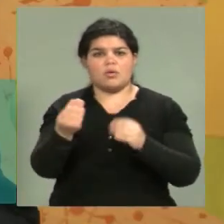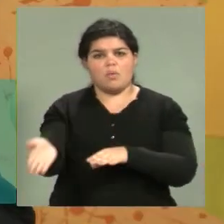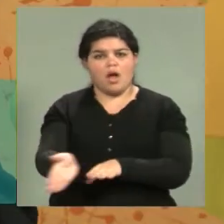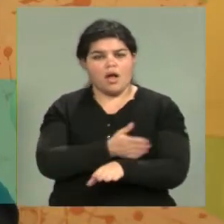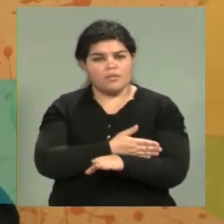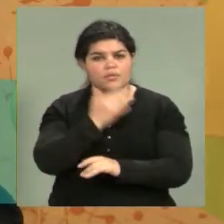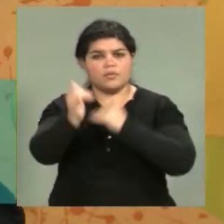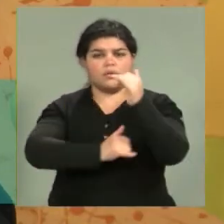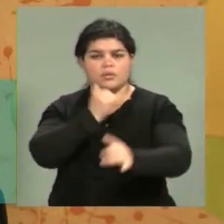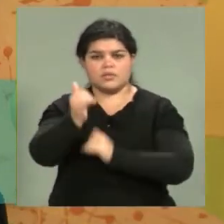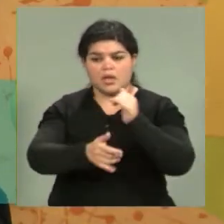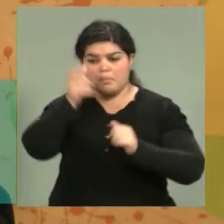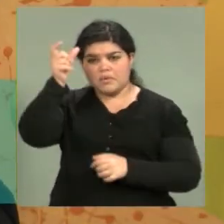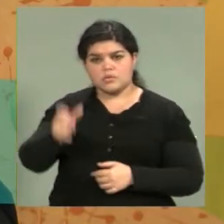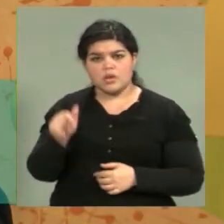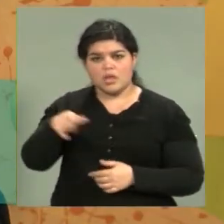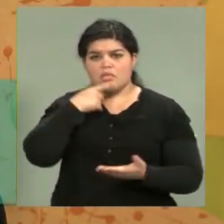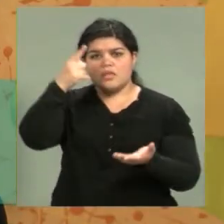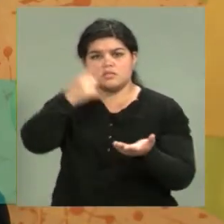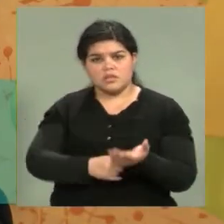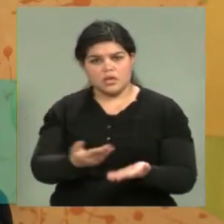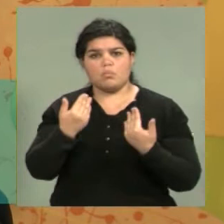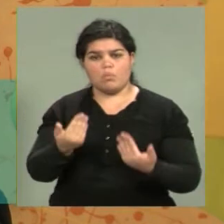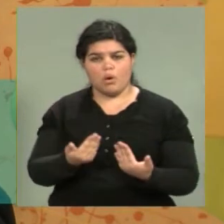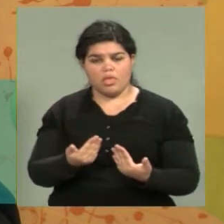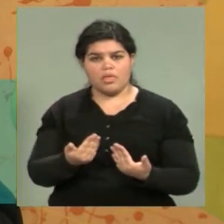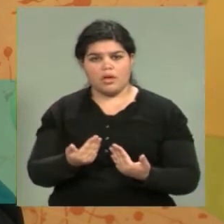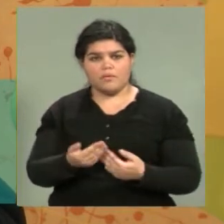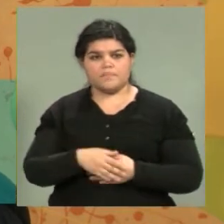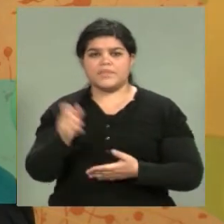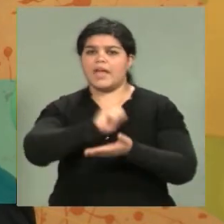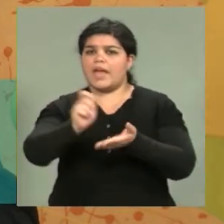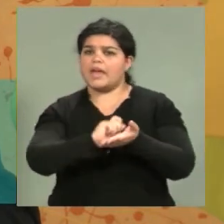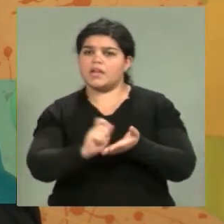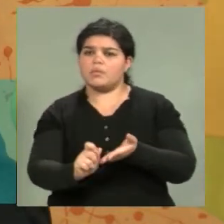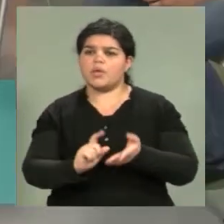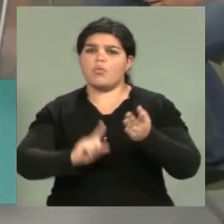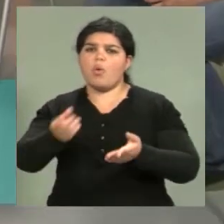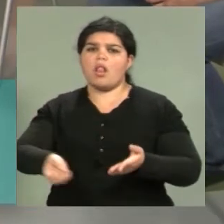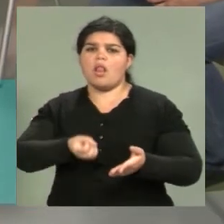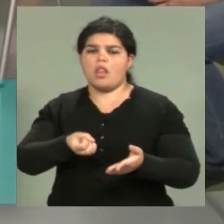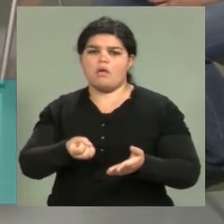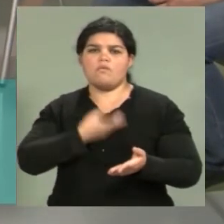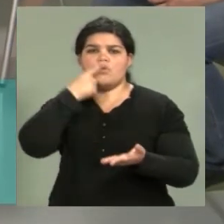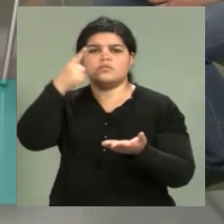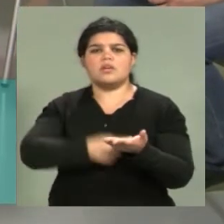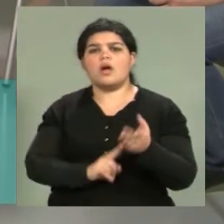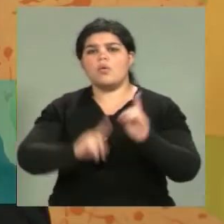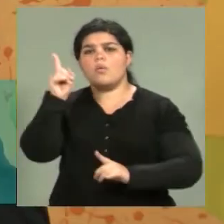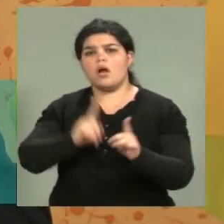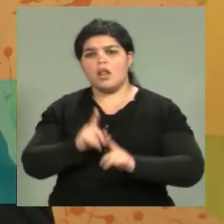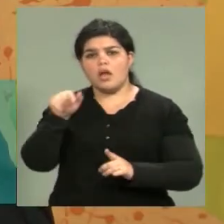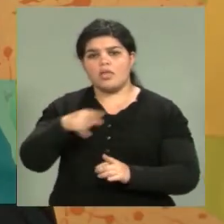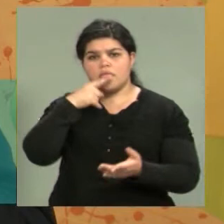donde el mismo paciente pueda definir y pueda decidir y escribir que la voluntad de él, en caso de él no poder tomar